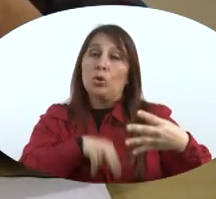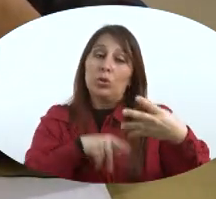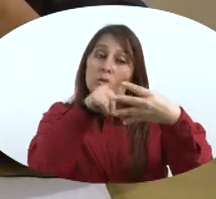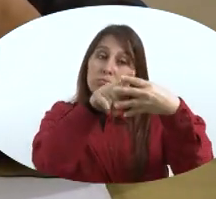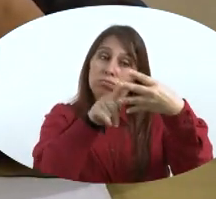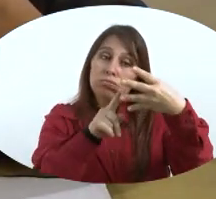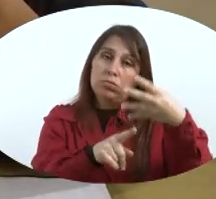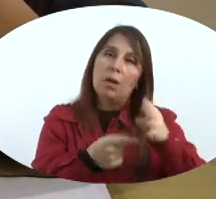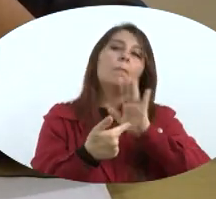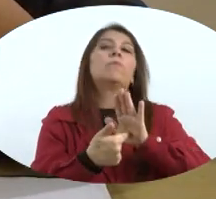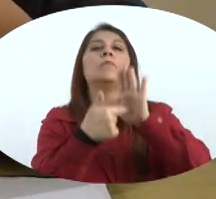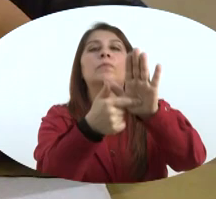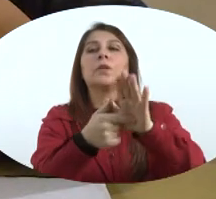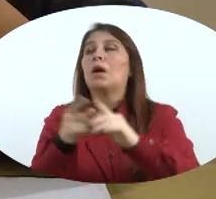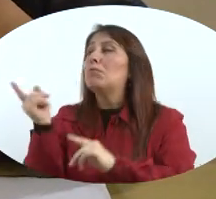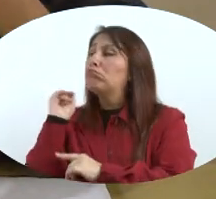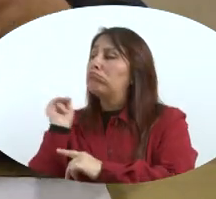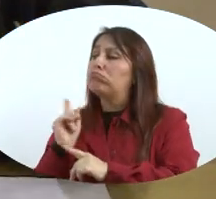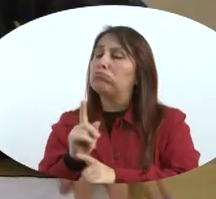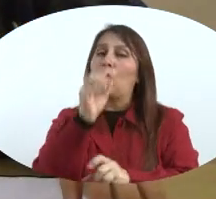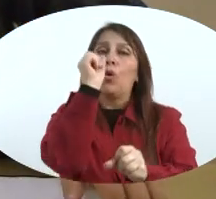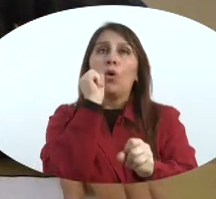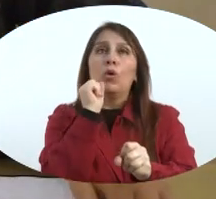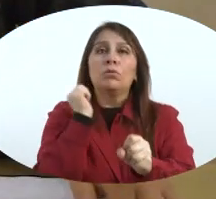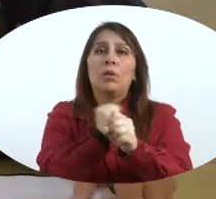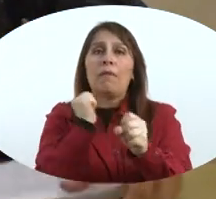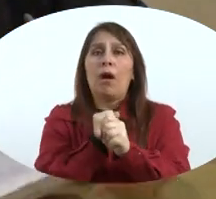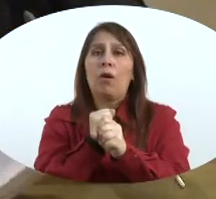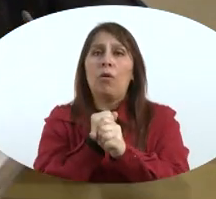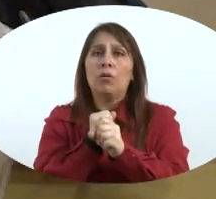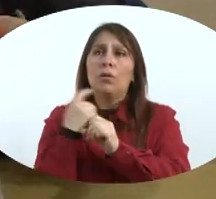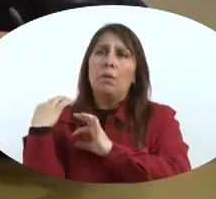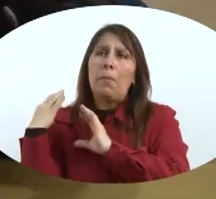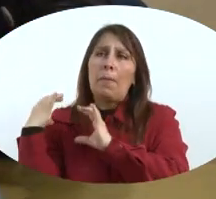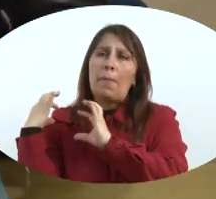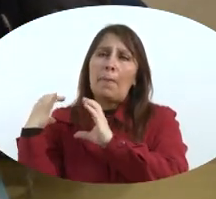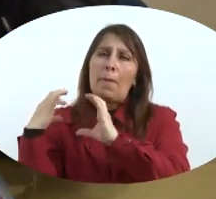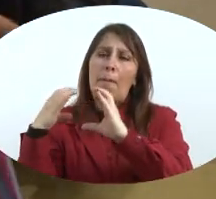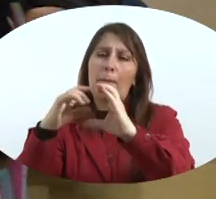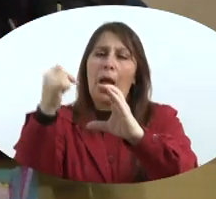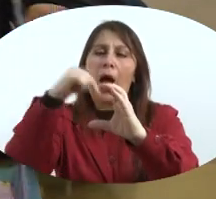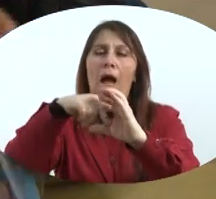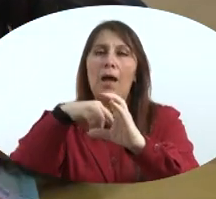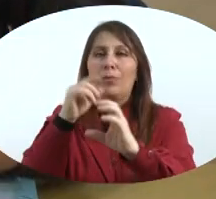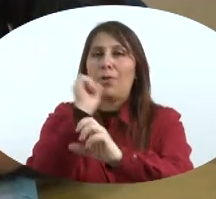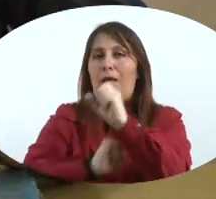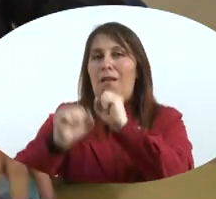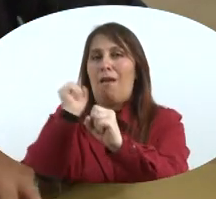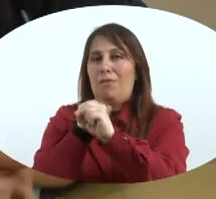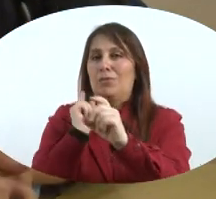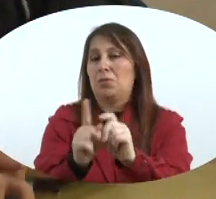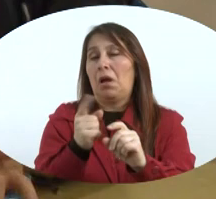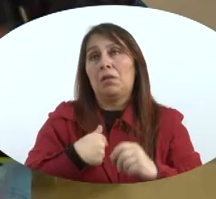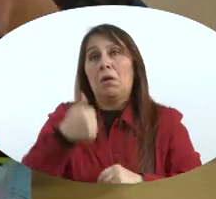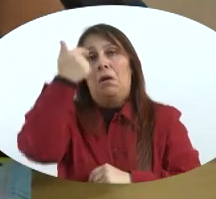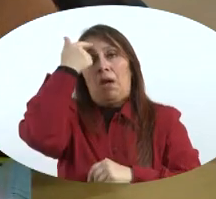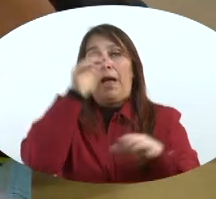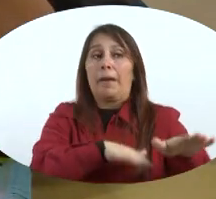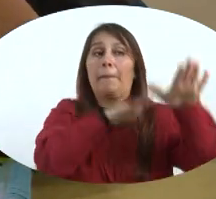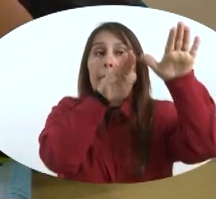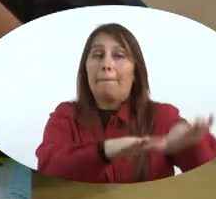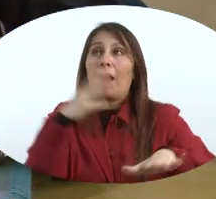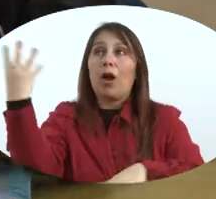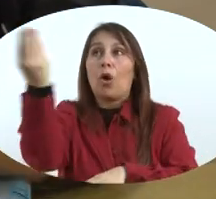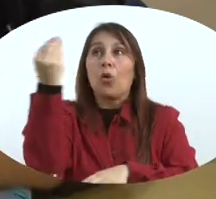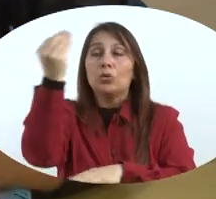del trabajo acumulado que hemos hecho durante estos largos años y que hoy creemos importante que esa representación al consejo académico comience a